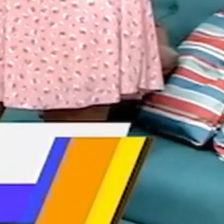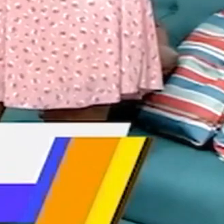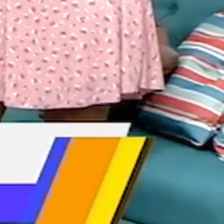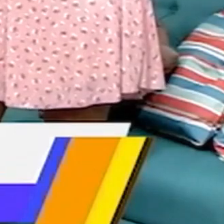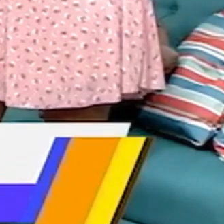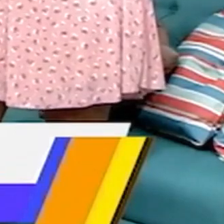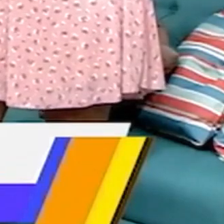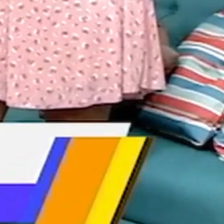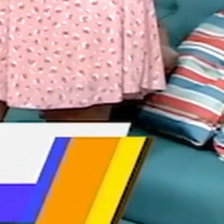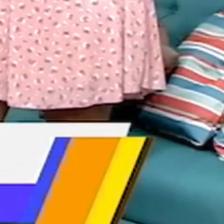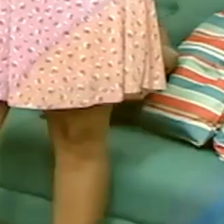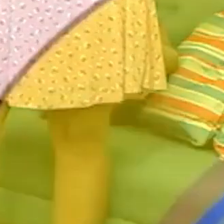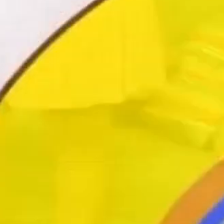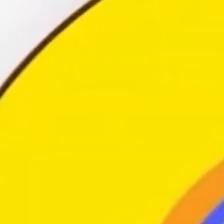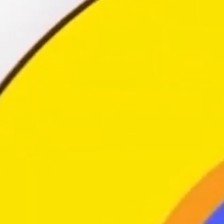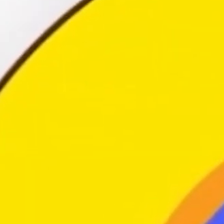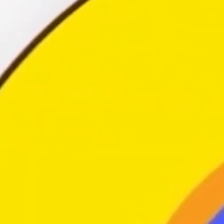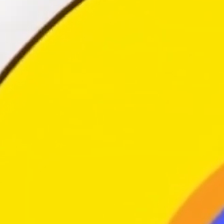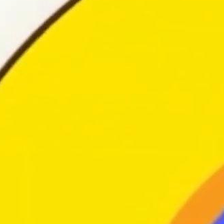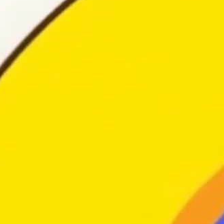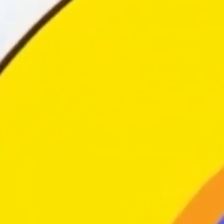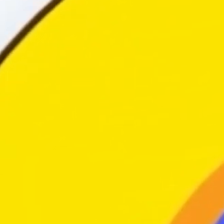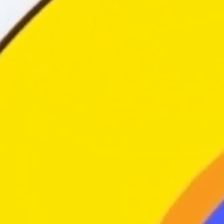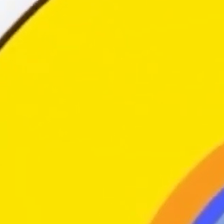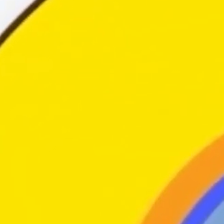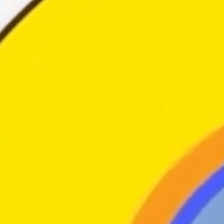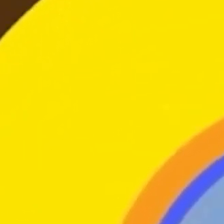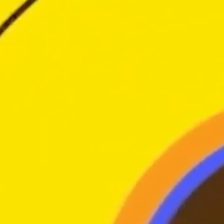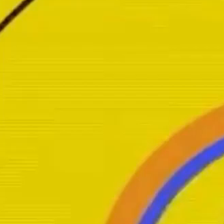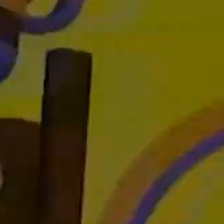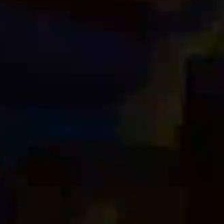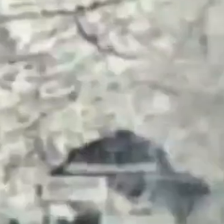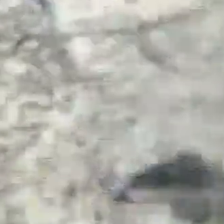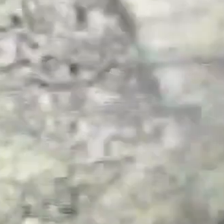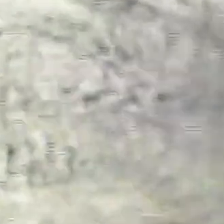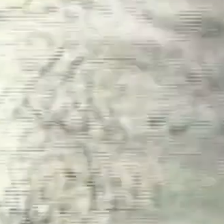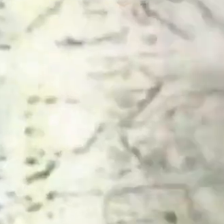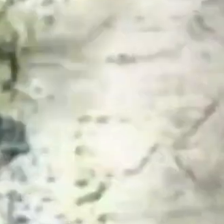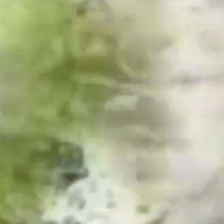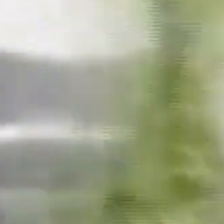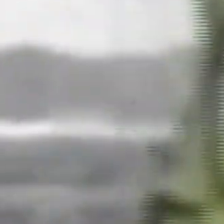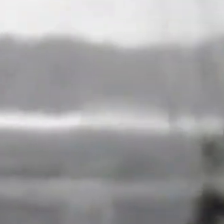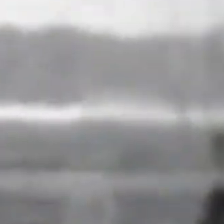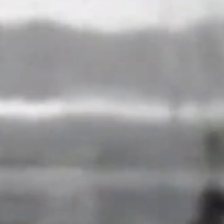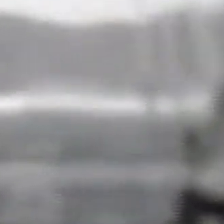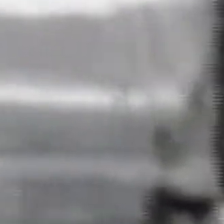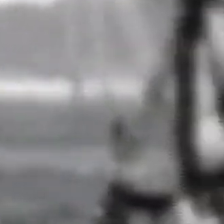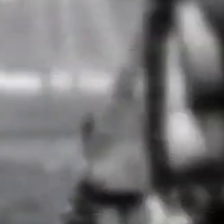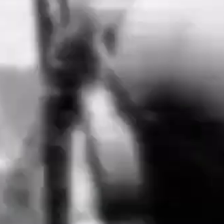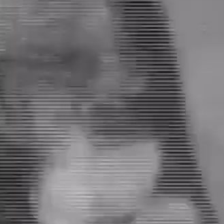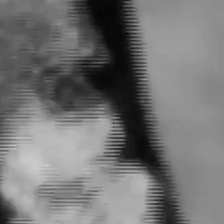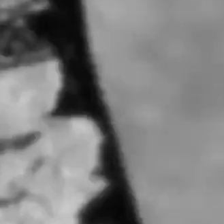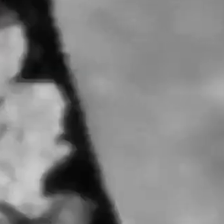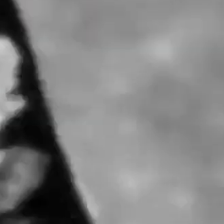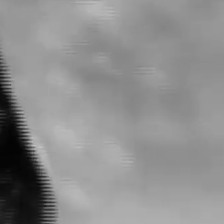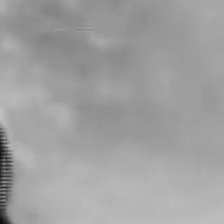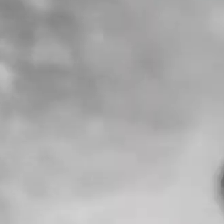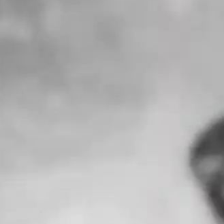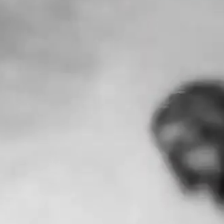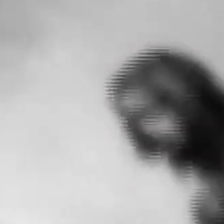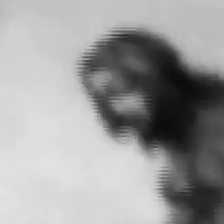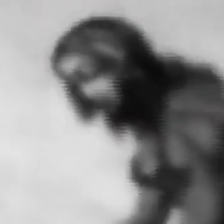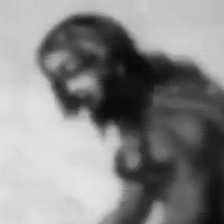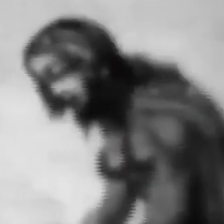con nosotros. Una voz que entona un canto libre y la esperanza de gente. En conmemoración del mes de la cultura